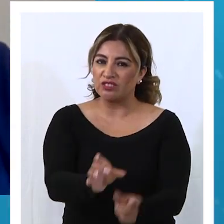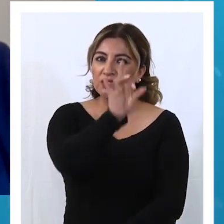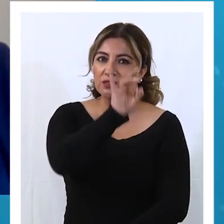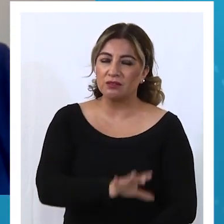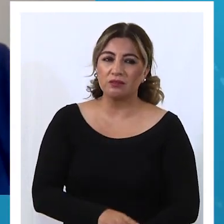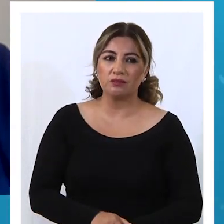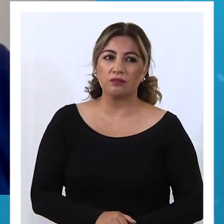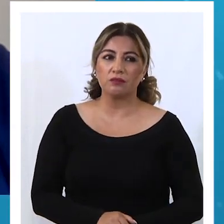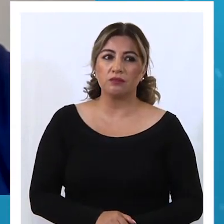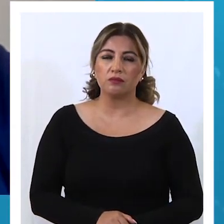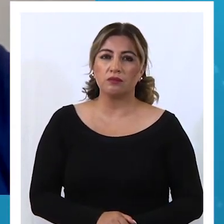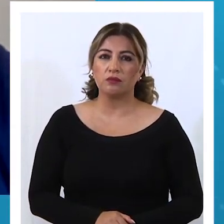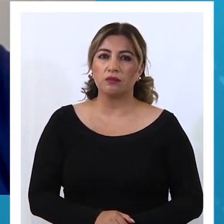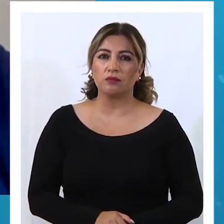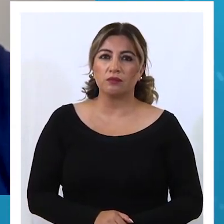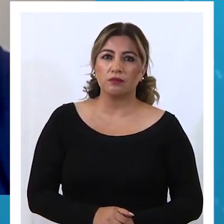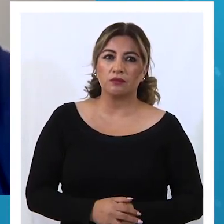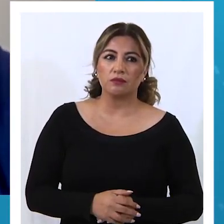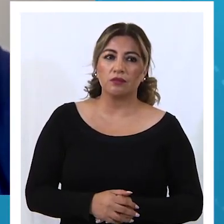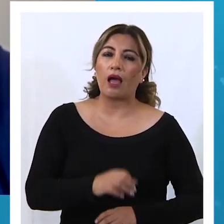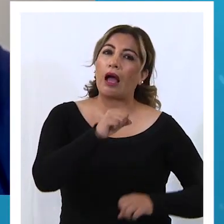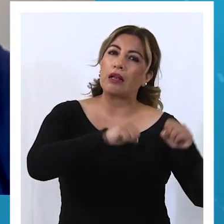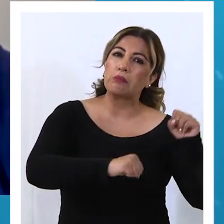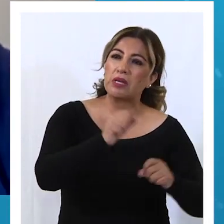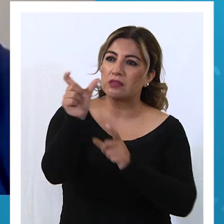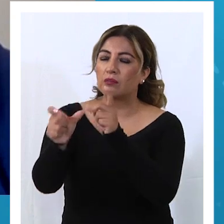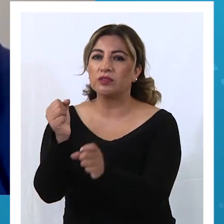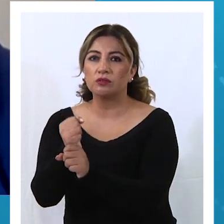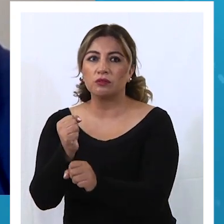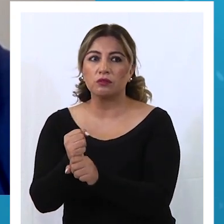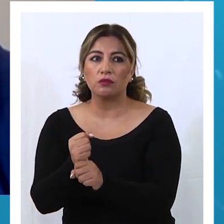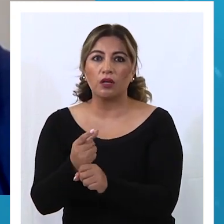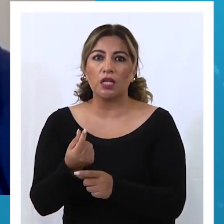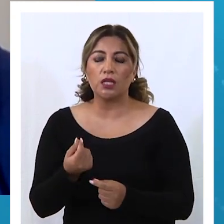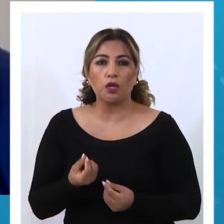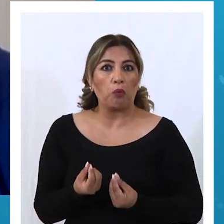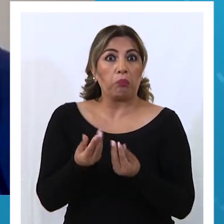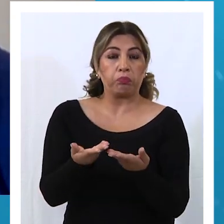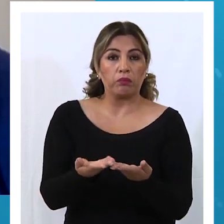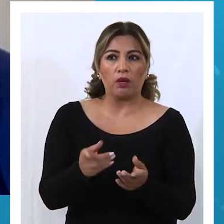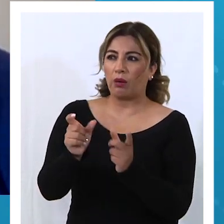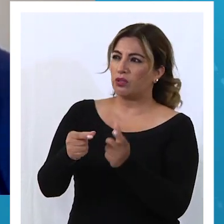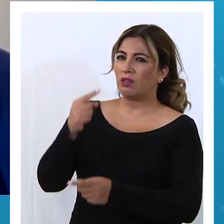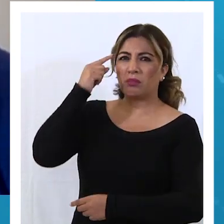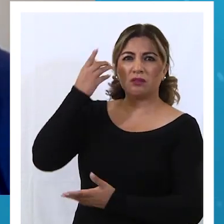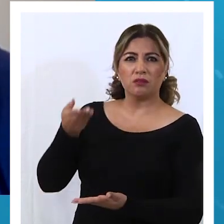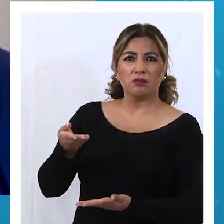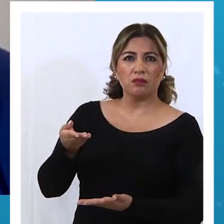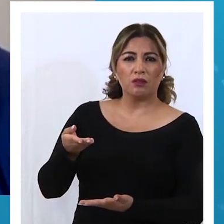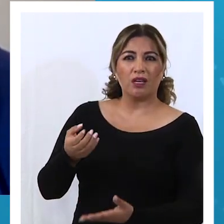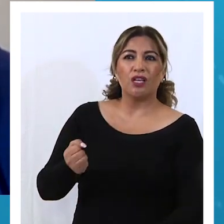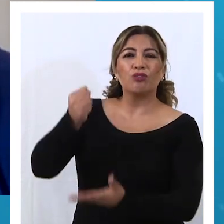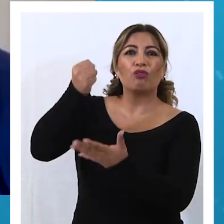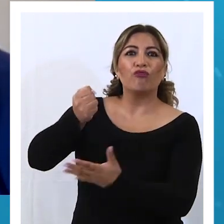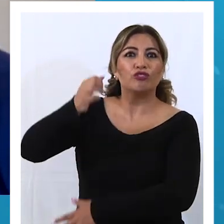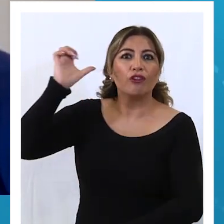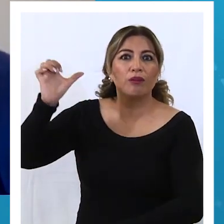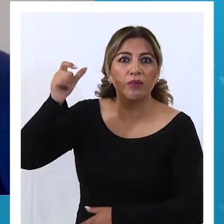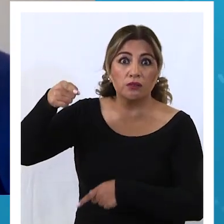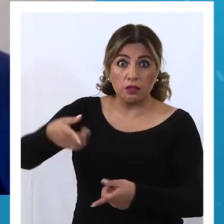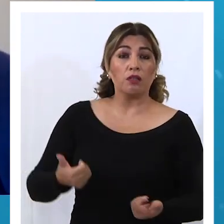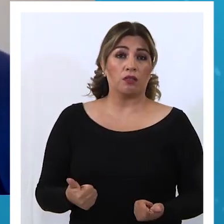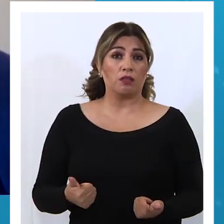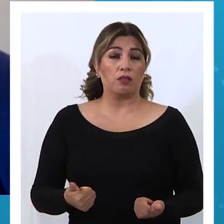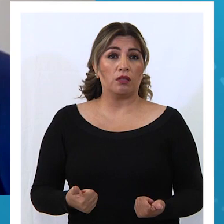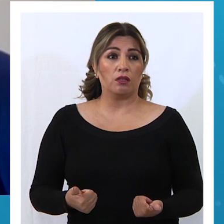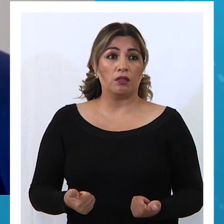va a beneficiar a los negocios, ¿no es cierto?, a las empresas. Y el dinero salió fácilmente y la gente dice, sí, pero es que esos son fondos de emergencia. Está